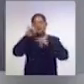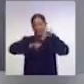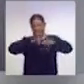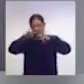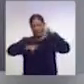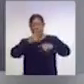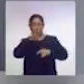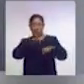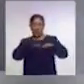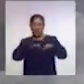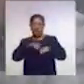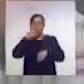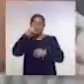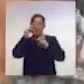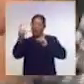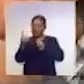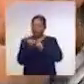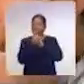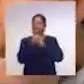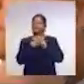a una plaza laboral.